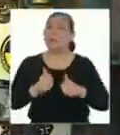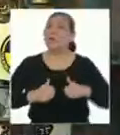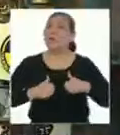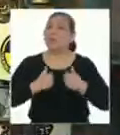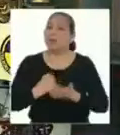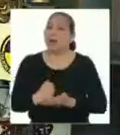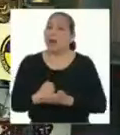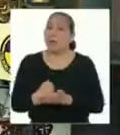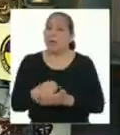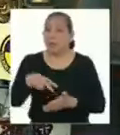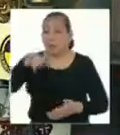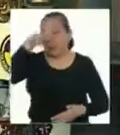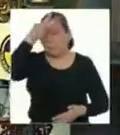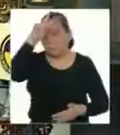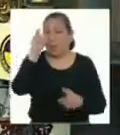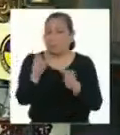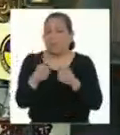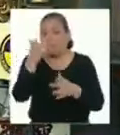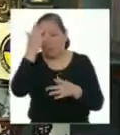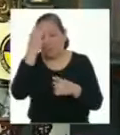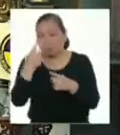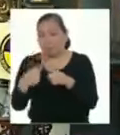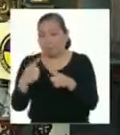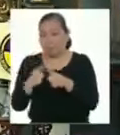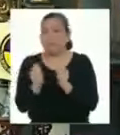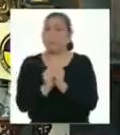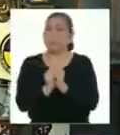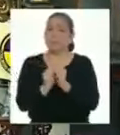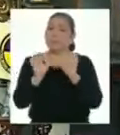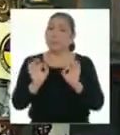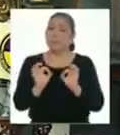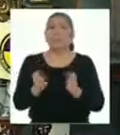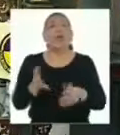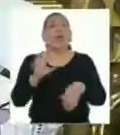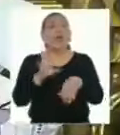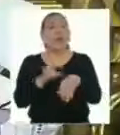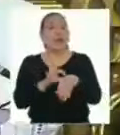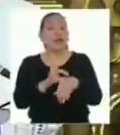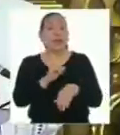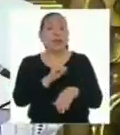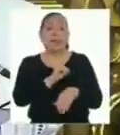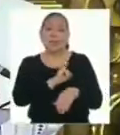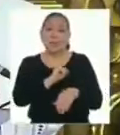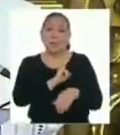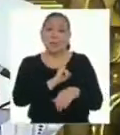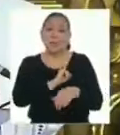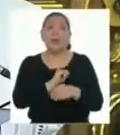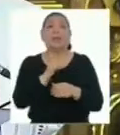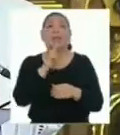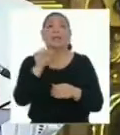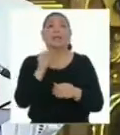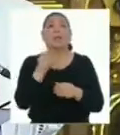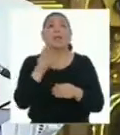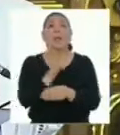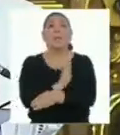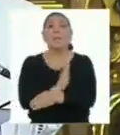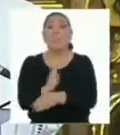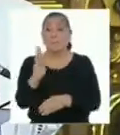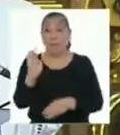al servicio de nuestra patria. Y con ellos, a los médicos del Instituto Nacional de Salud de